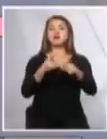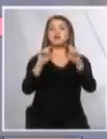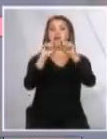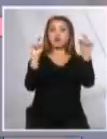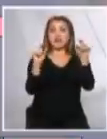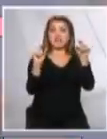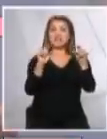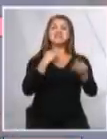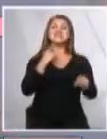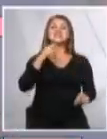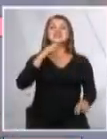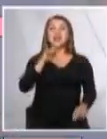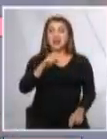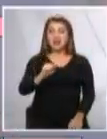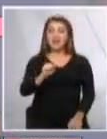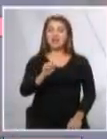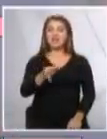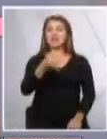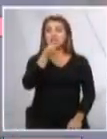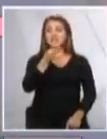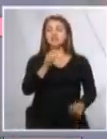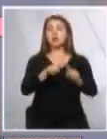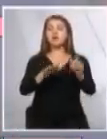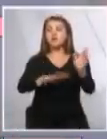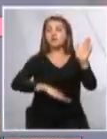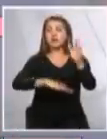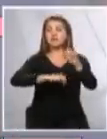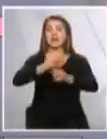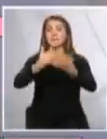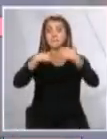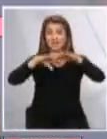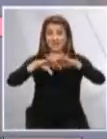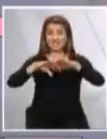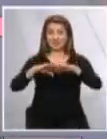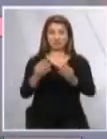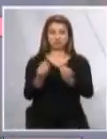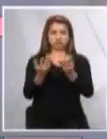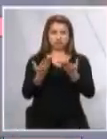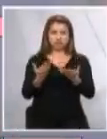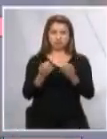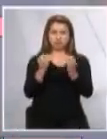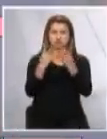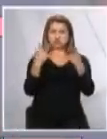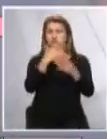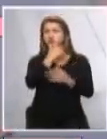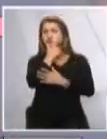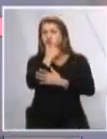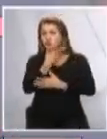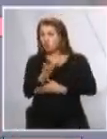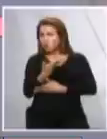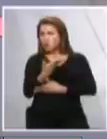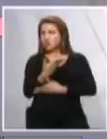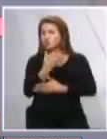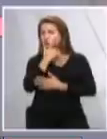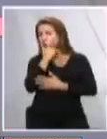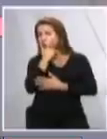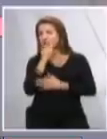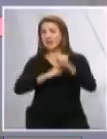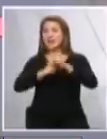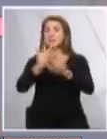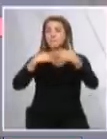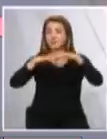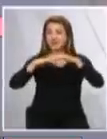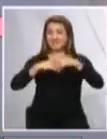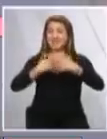senador Quintana, que le pone piso a una empresa que llama mucho la atención y genera muchas más sospechas